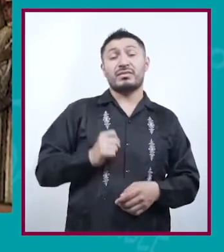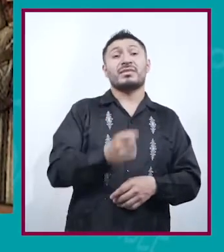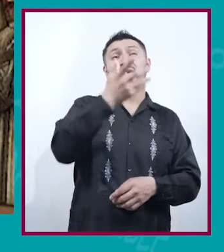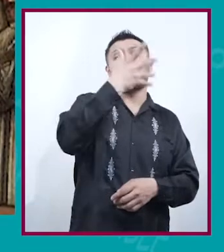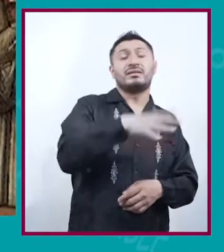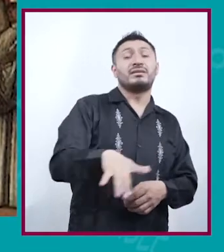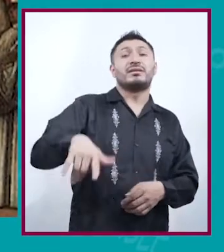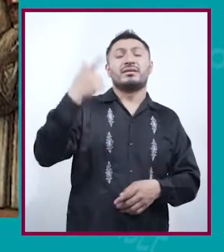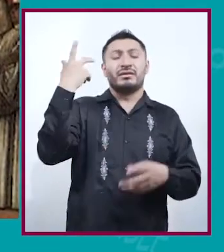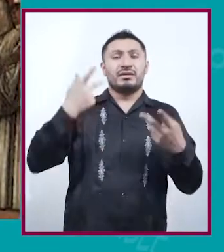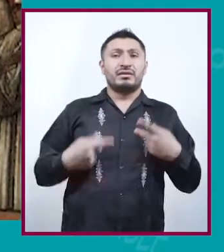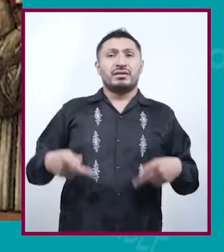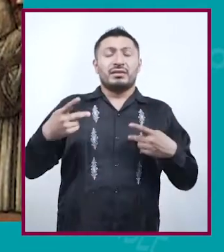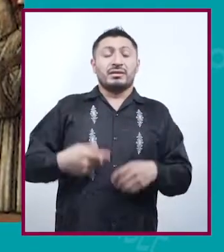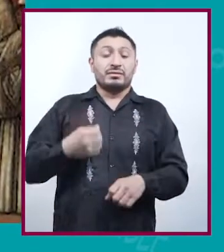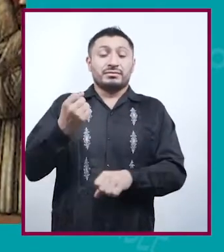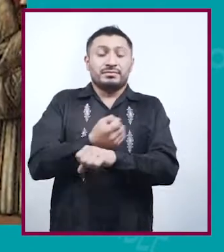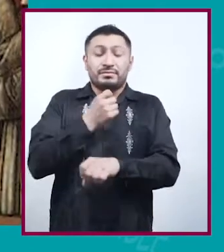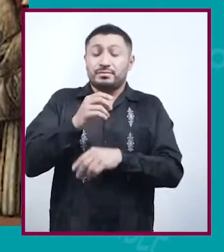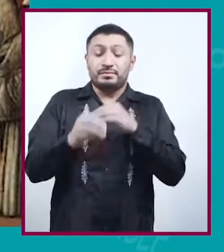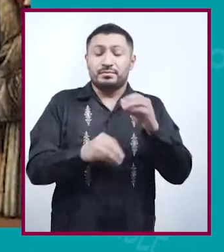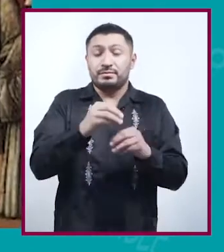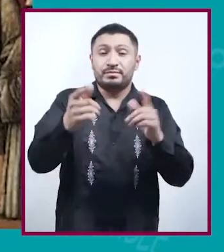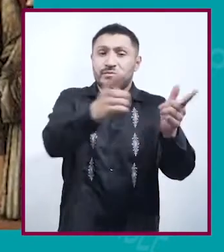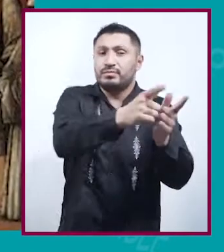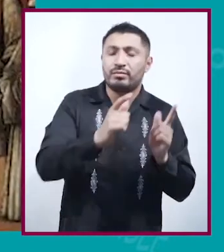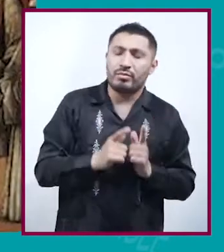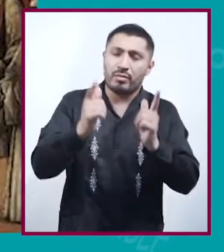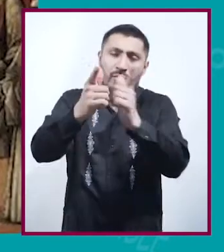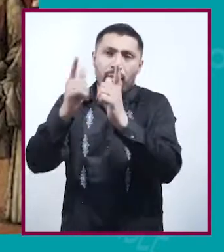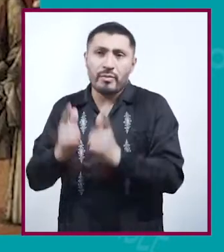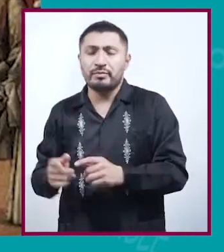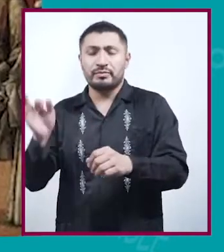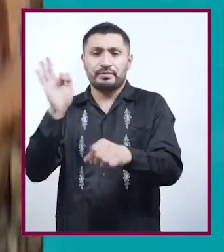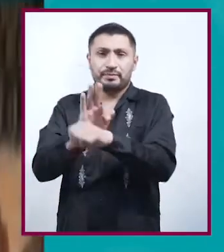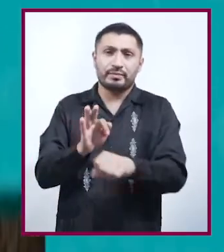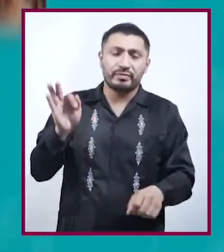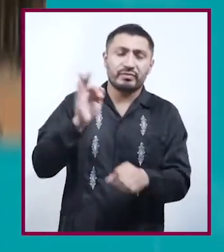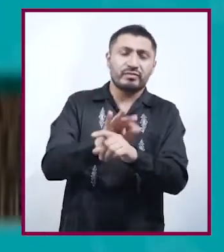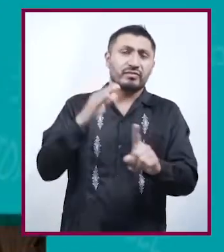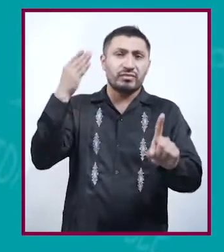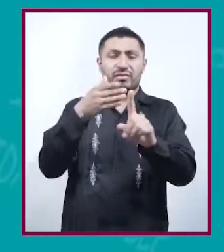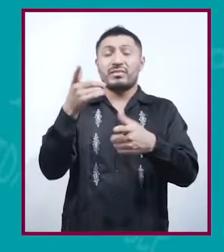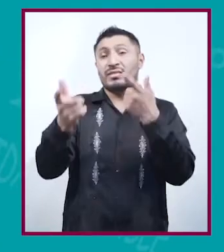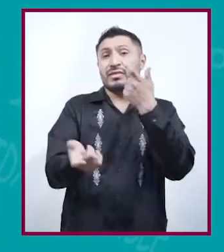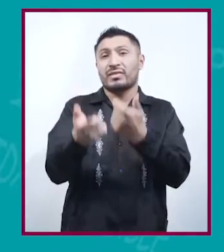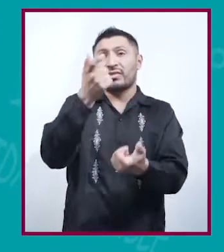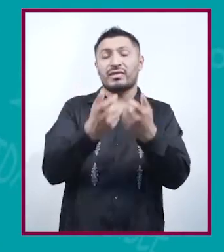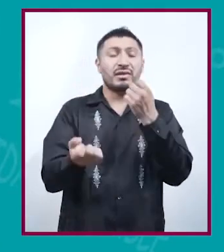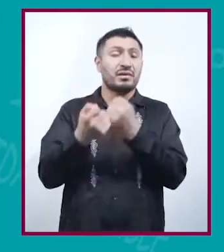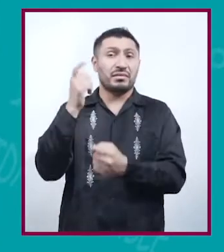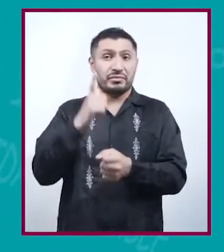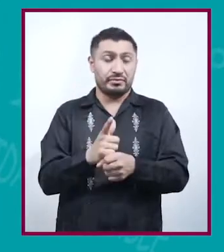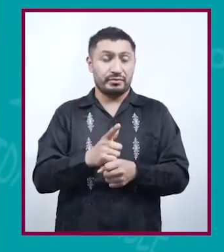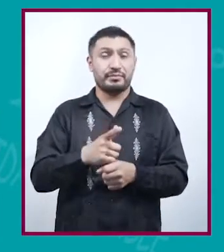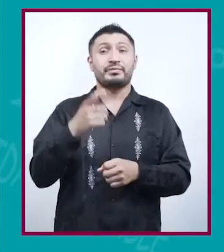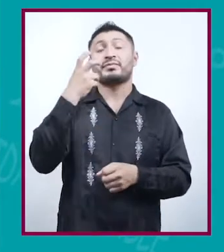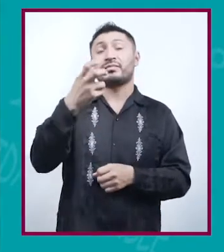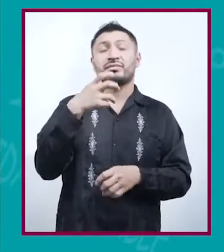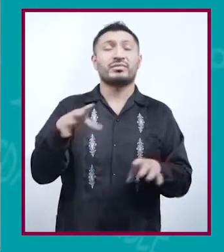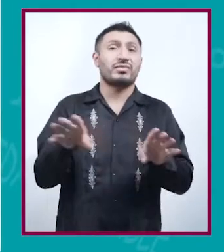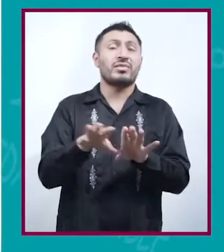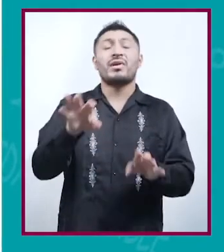Entre los siglos X y XII, los zapateros comenzaron a agruparse en cofradías para proteger sus intereses económicos